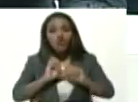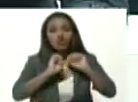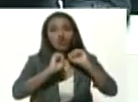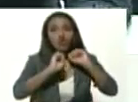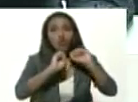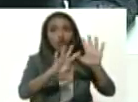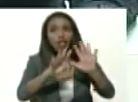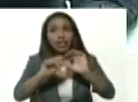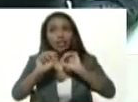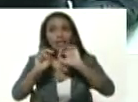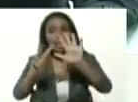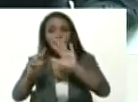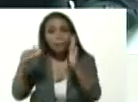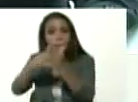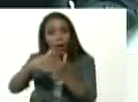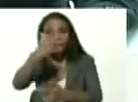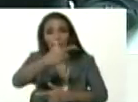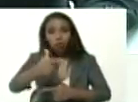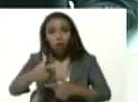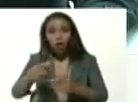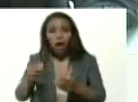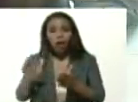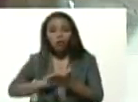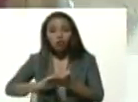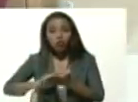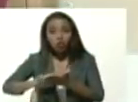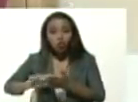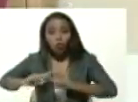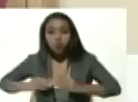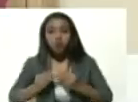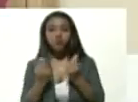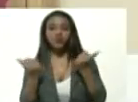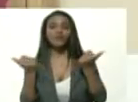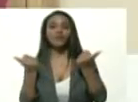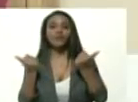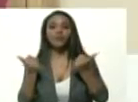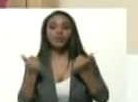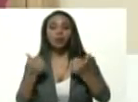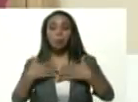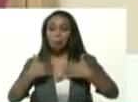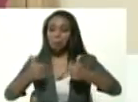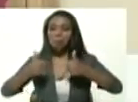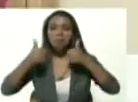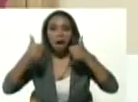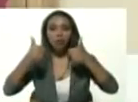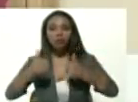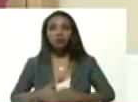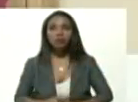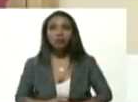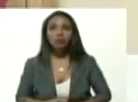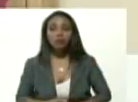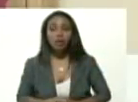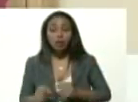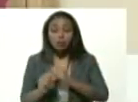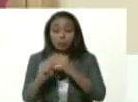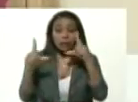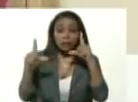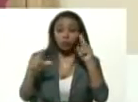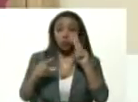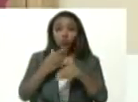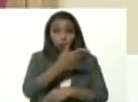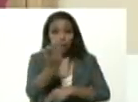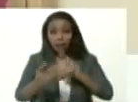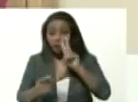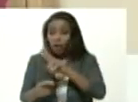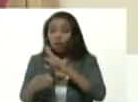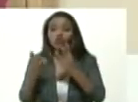97.000 personas recuperadas. Es impresionante. Ustedes ven el